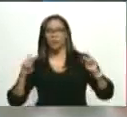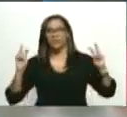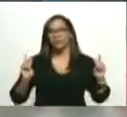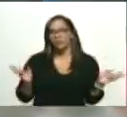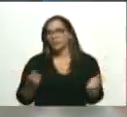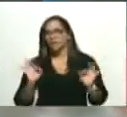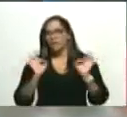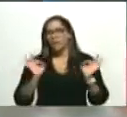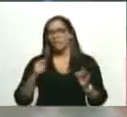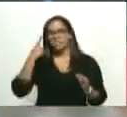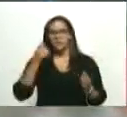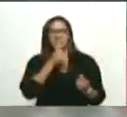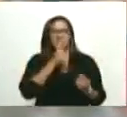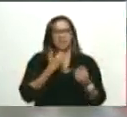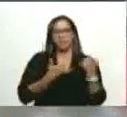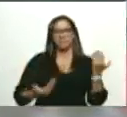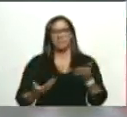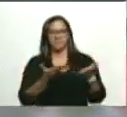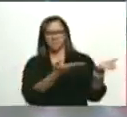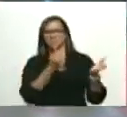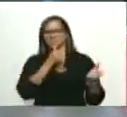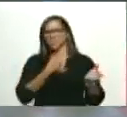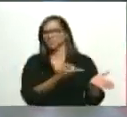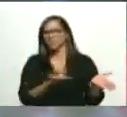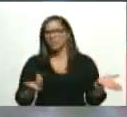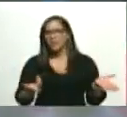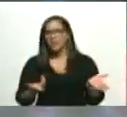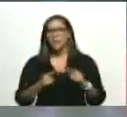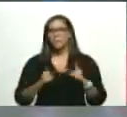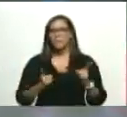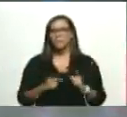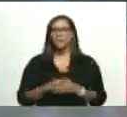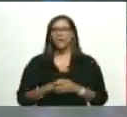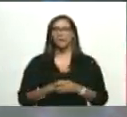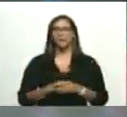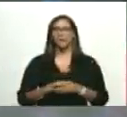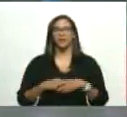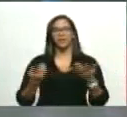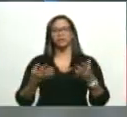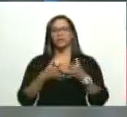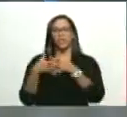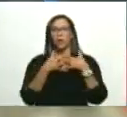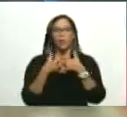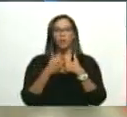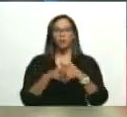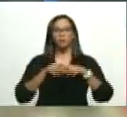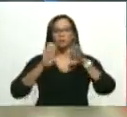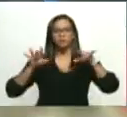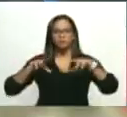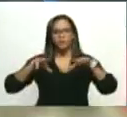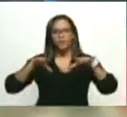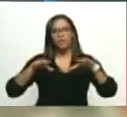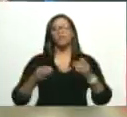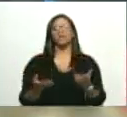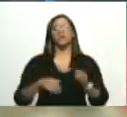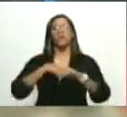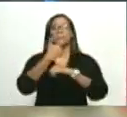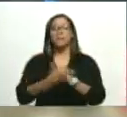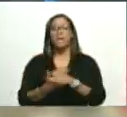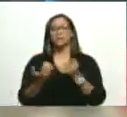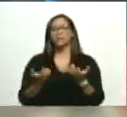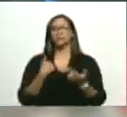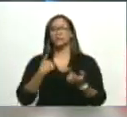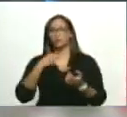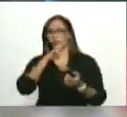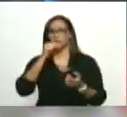nadie sabe ni siquiera quiénes son, pero que en teoría en ese mundo mágico de Estados Unidos existe y forma parte de un plan que yo de verdad no le